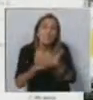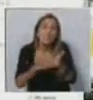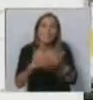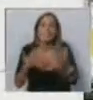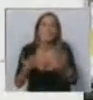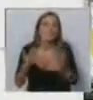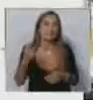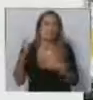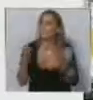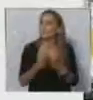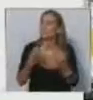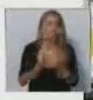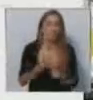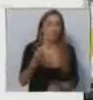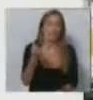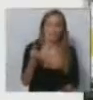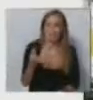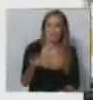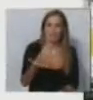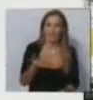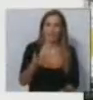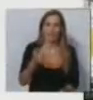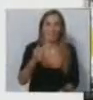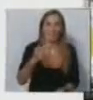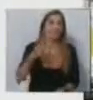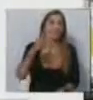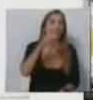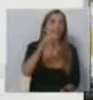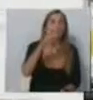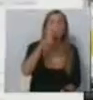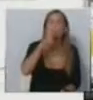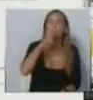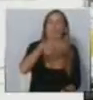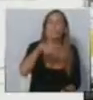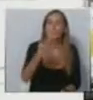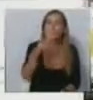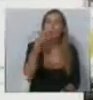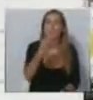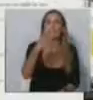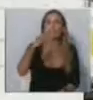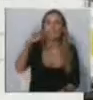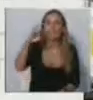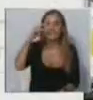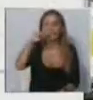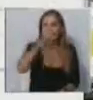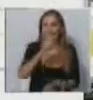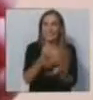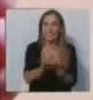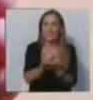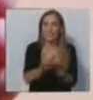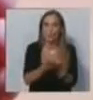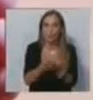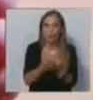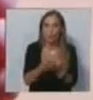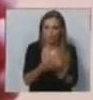que salen, por ejemplo, 47 Airbus A380? A ver, ¿cuánto? 404 millones de